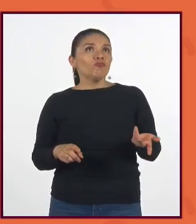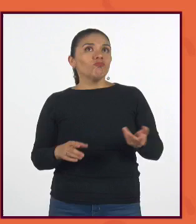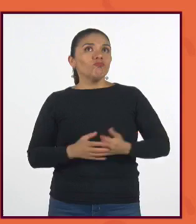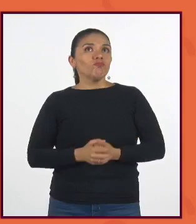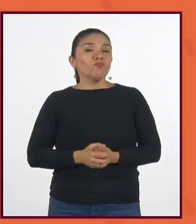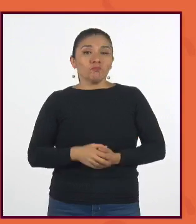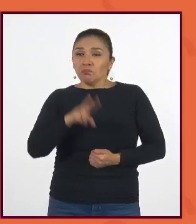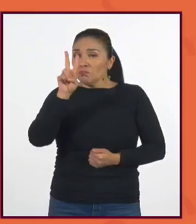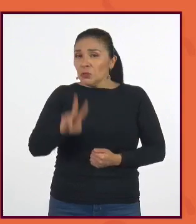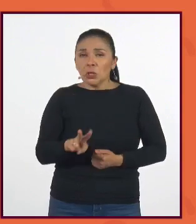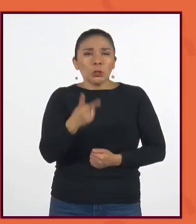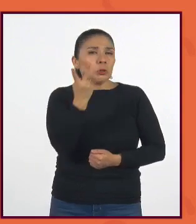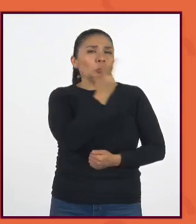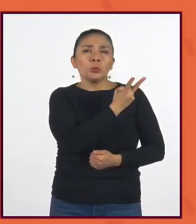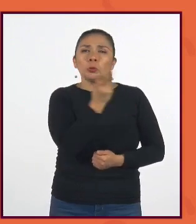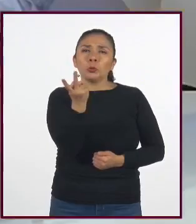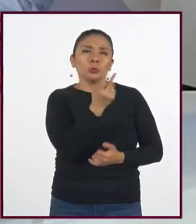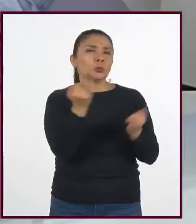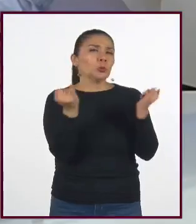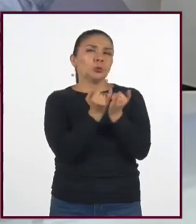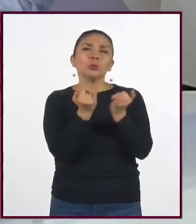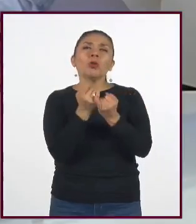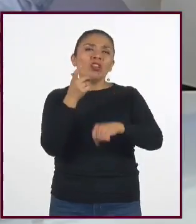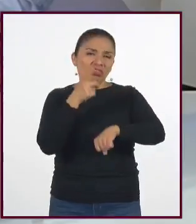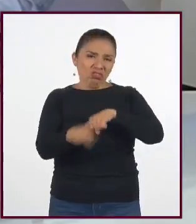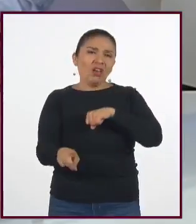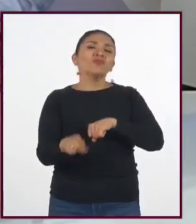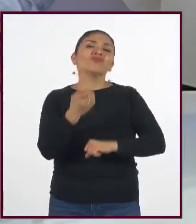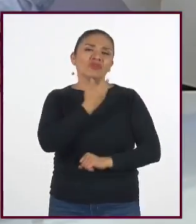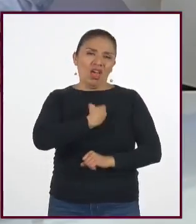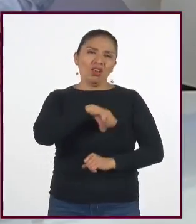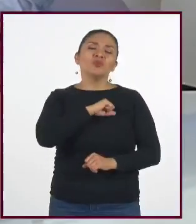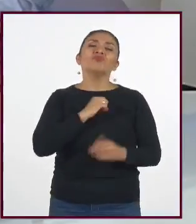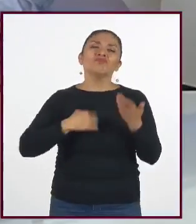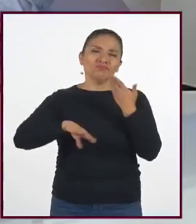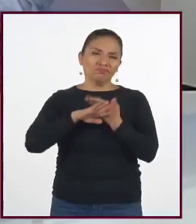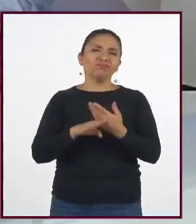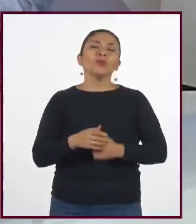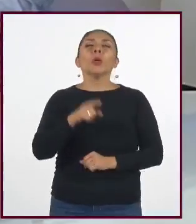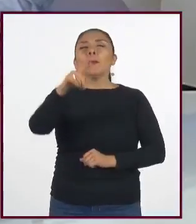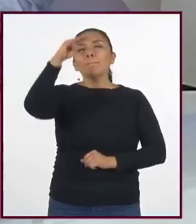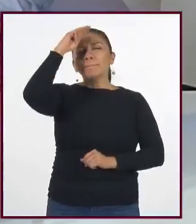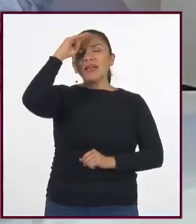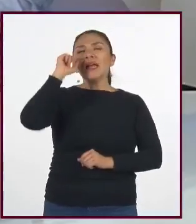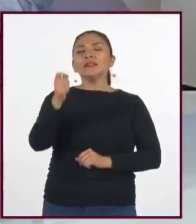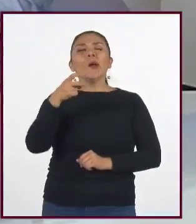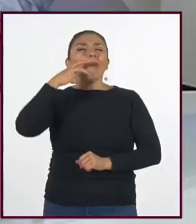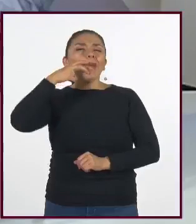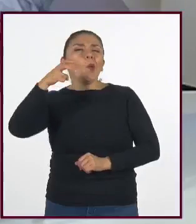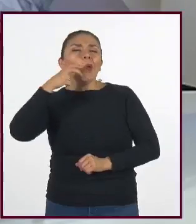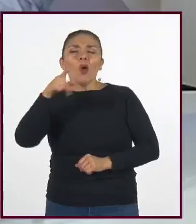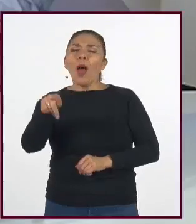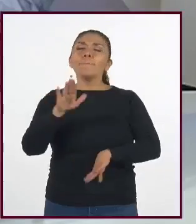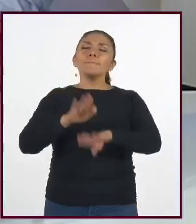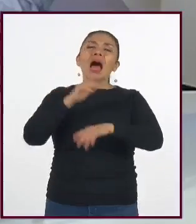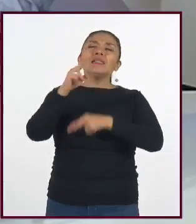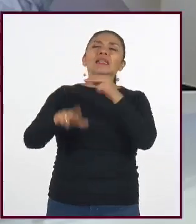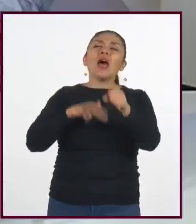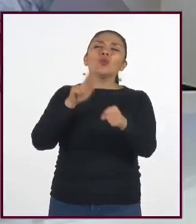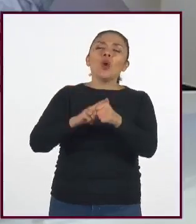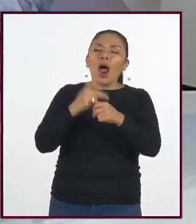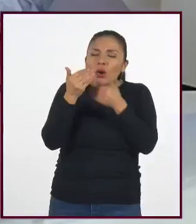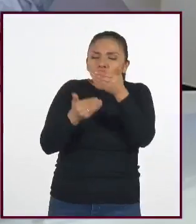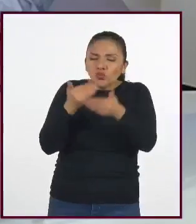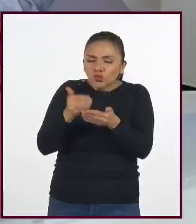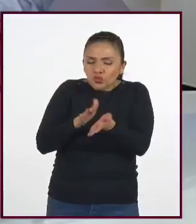los dos causan un efecto nocivo para la salud. O sea, no es que, es que es más natural, es que se puede